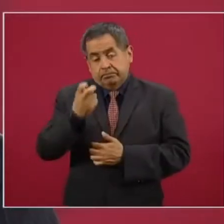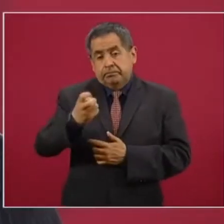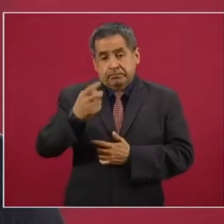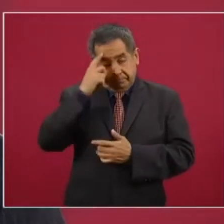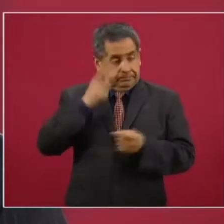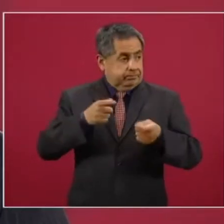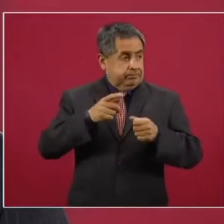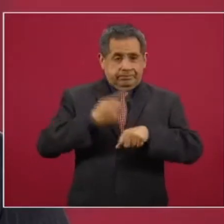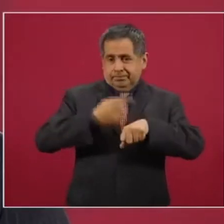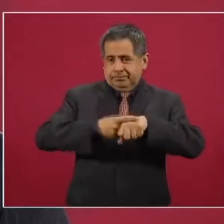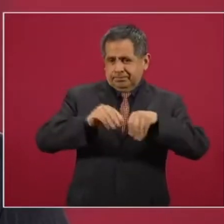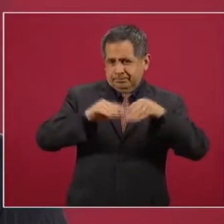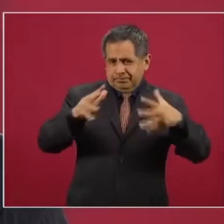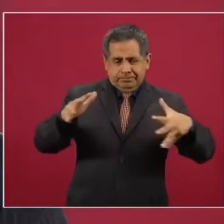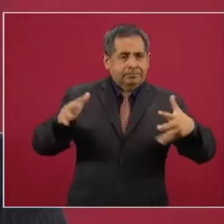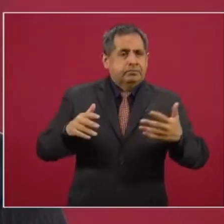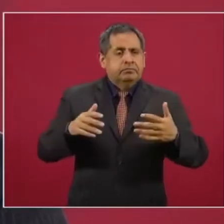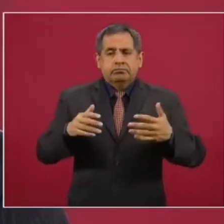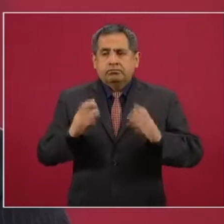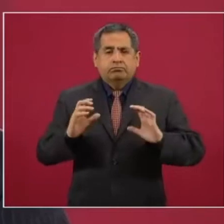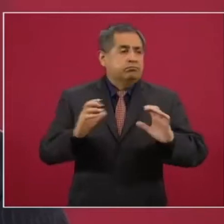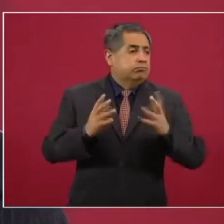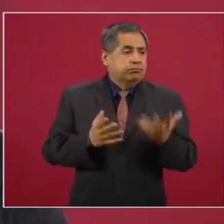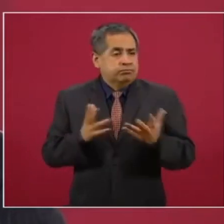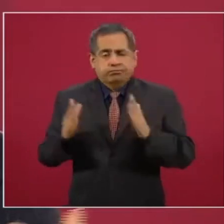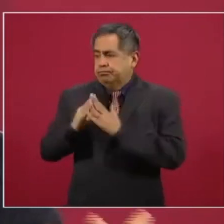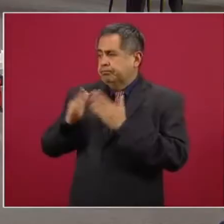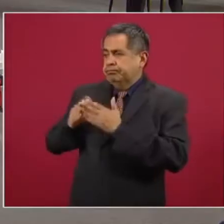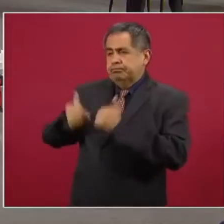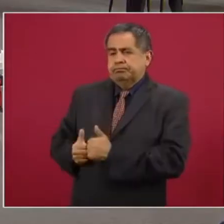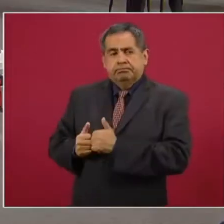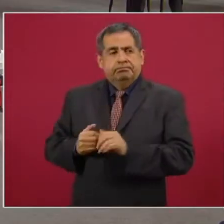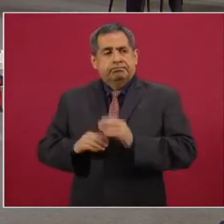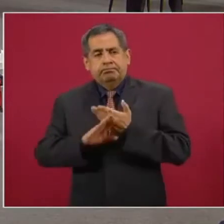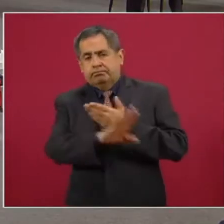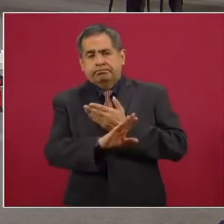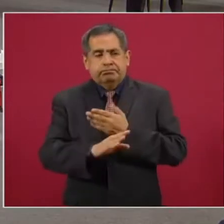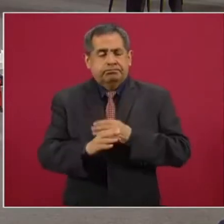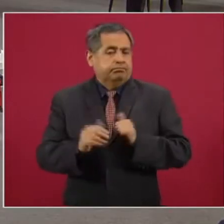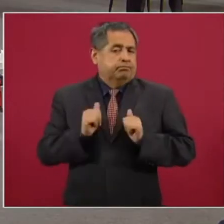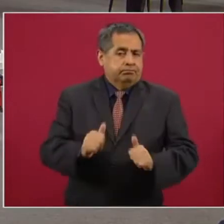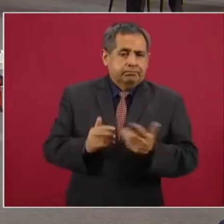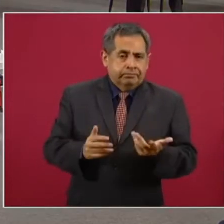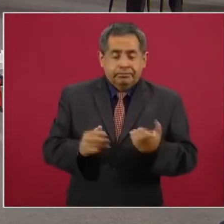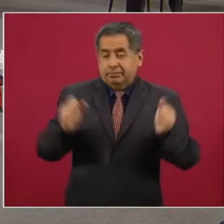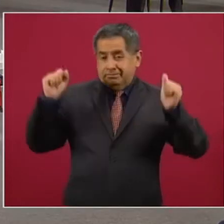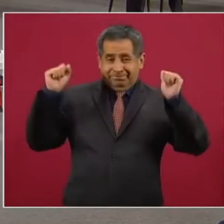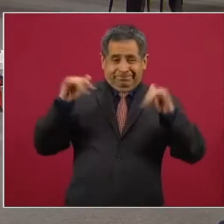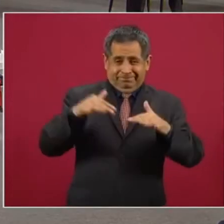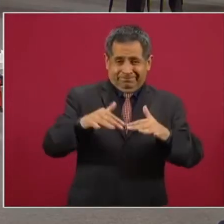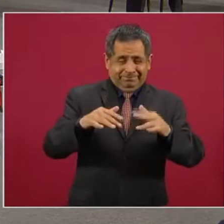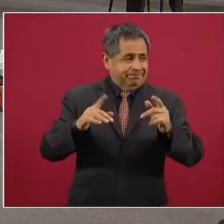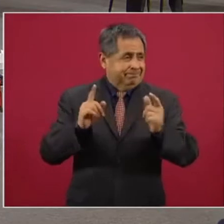una epidemia de estas características por su carácter masivo. El establecimiento de estas